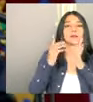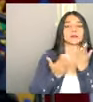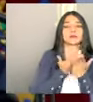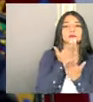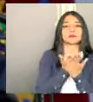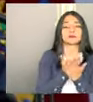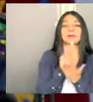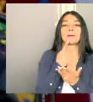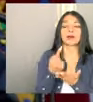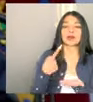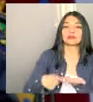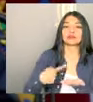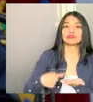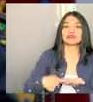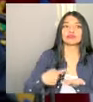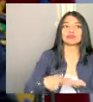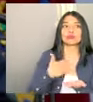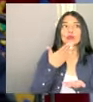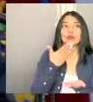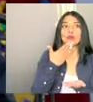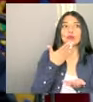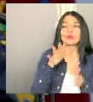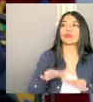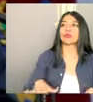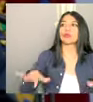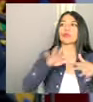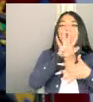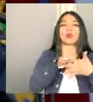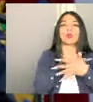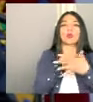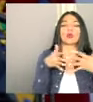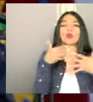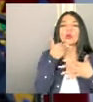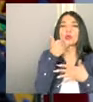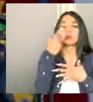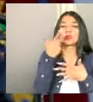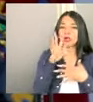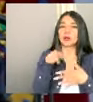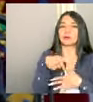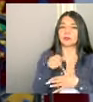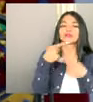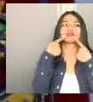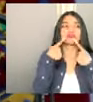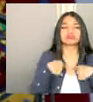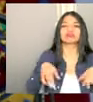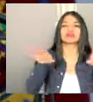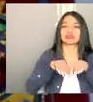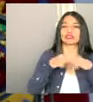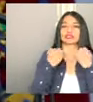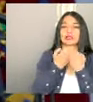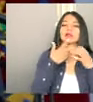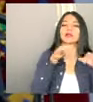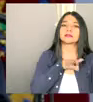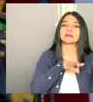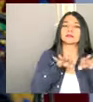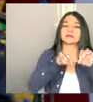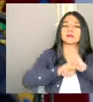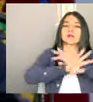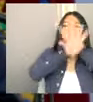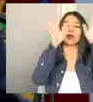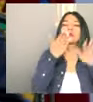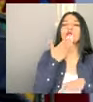para discutir sobre la regularización masiva de barrios, que más adelante incluso a través de mis redes sociales daré una explicación más detenida en qué es lo que puede